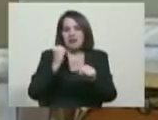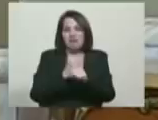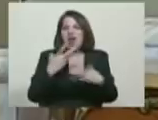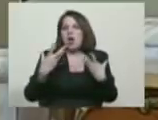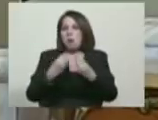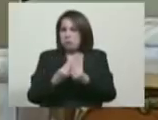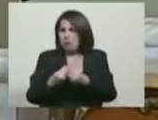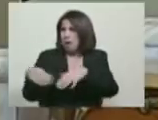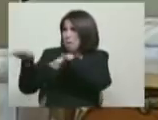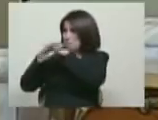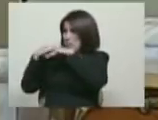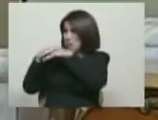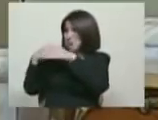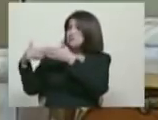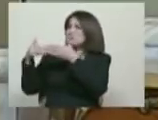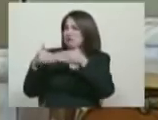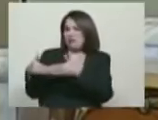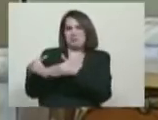permiso?